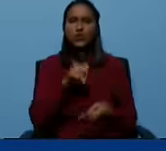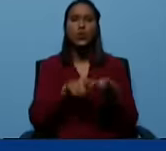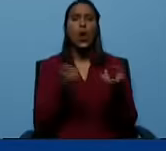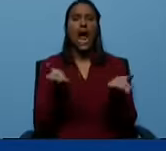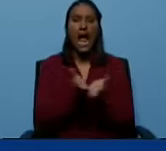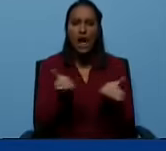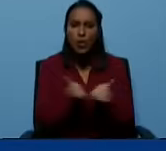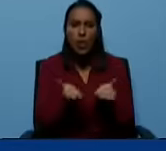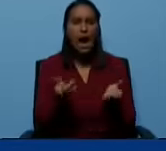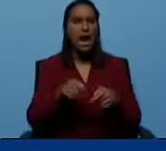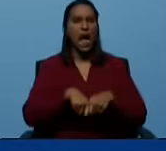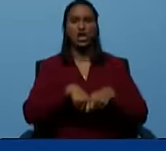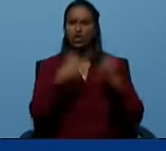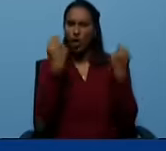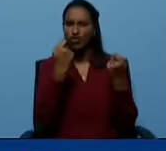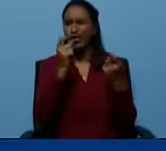derribar